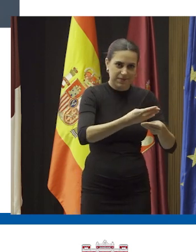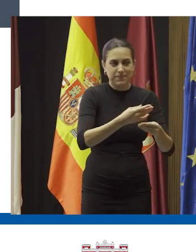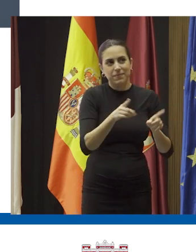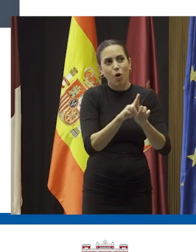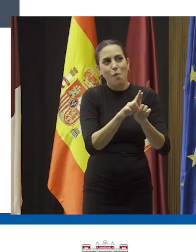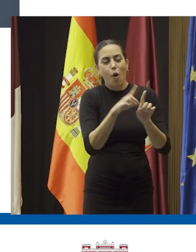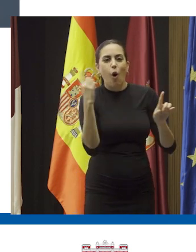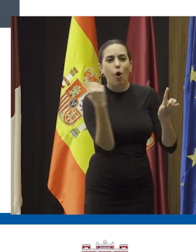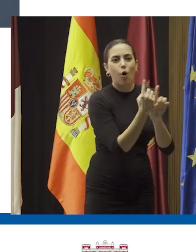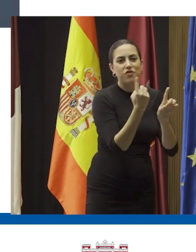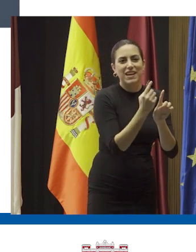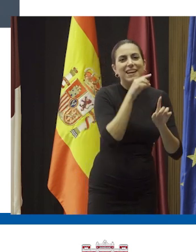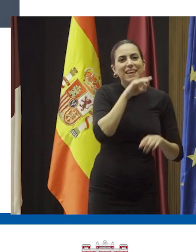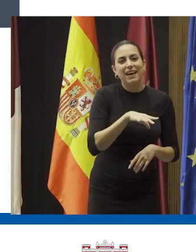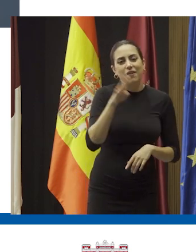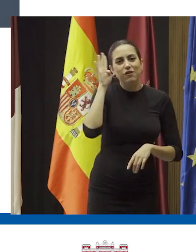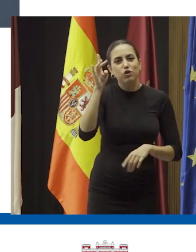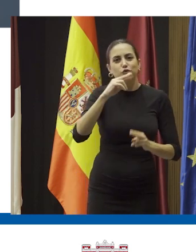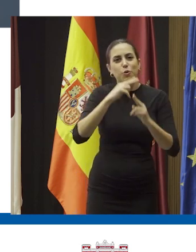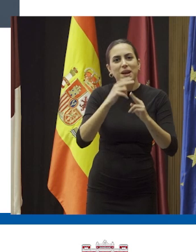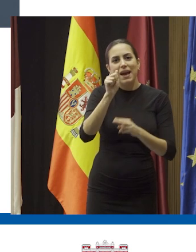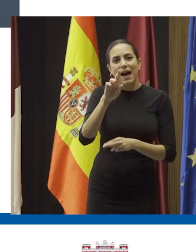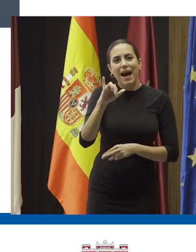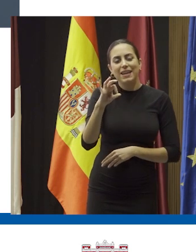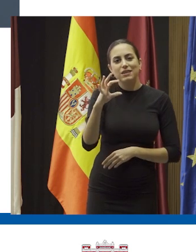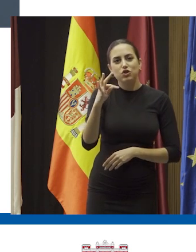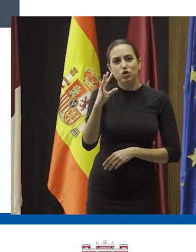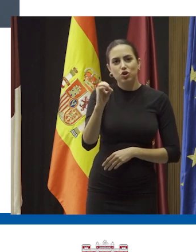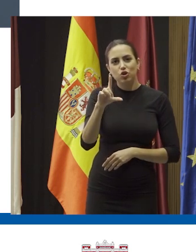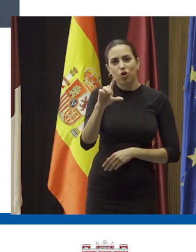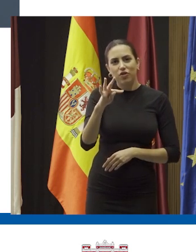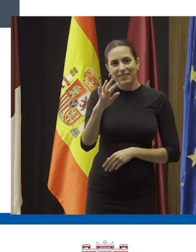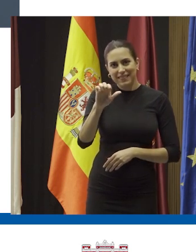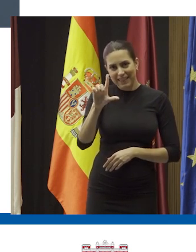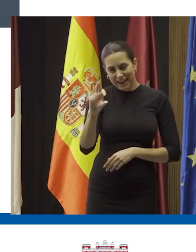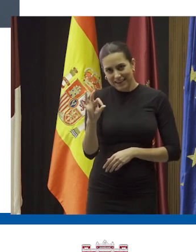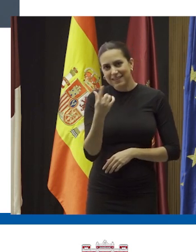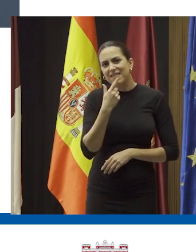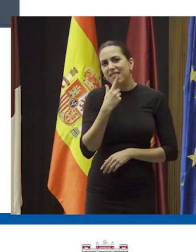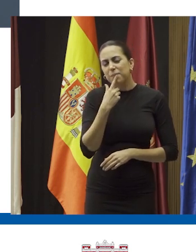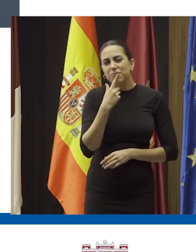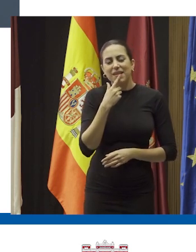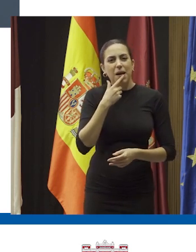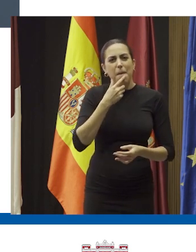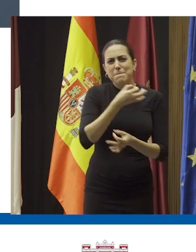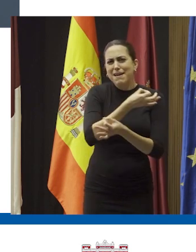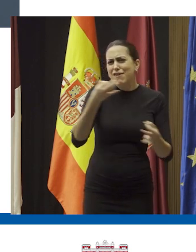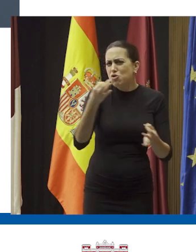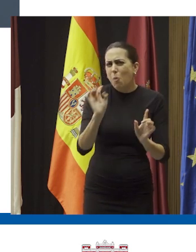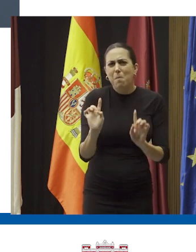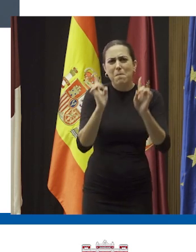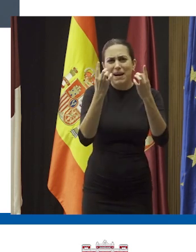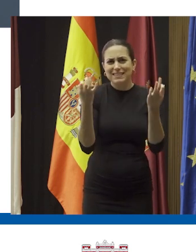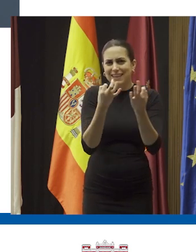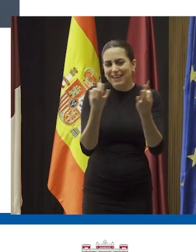Aristóteles. Aristóteles debió escribir o escribió que no había nada más perfecto que la mano humana, de forma que el